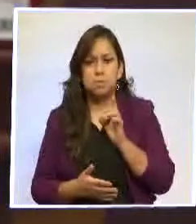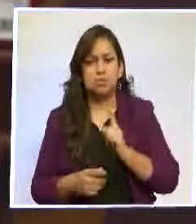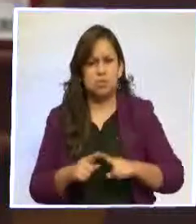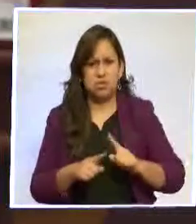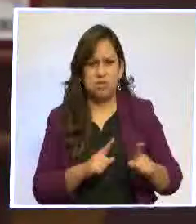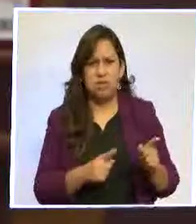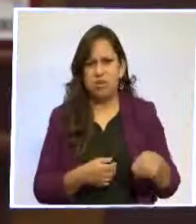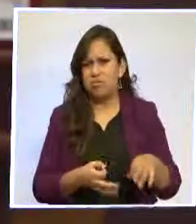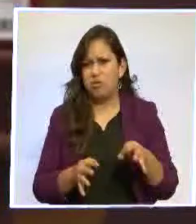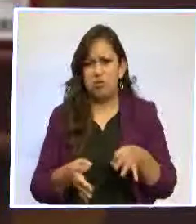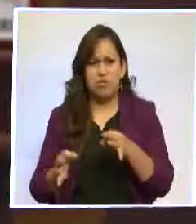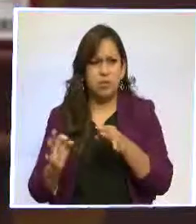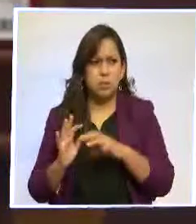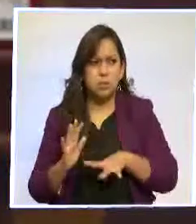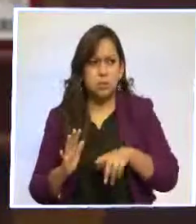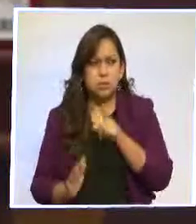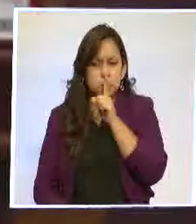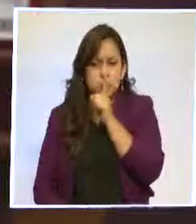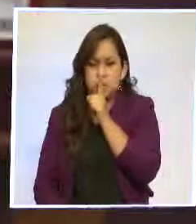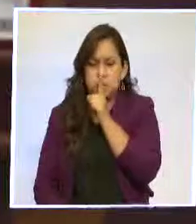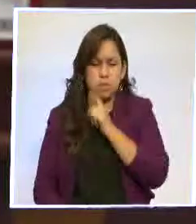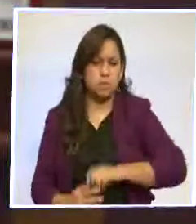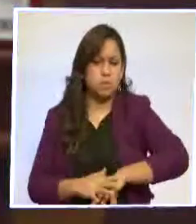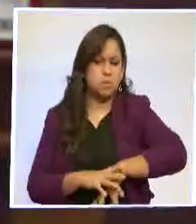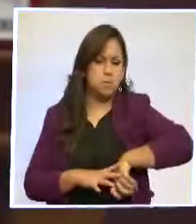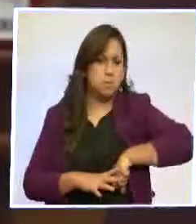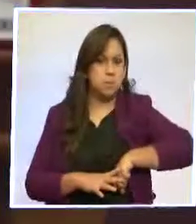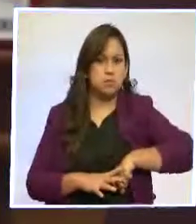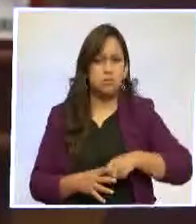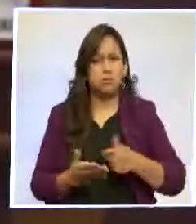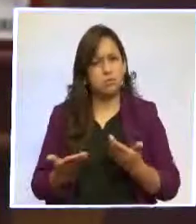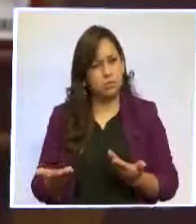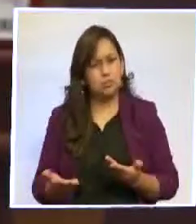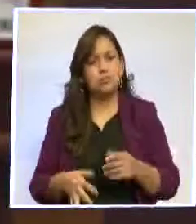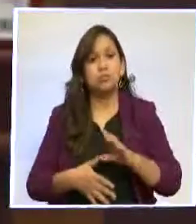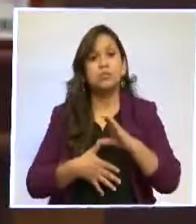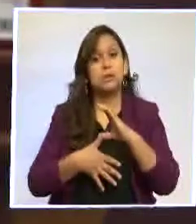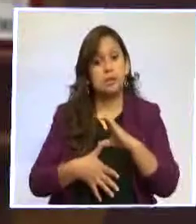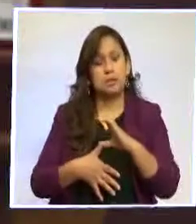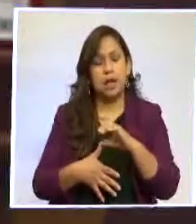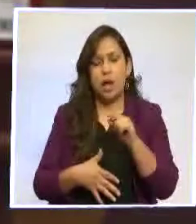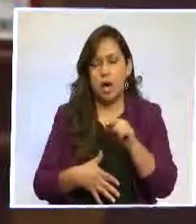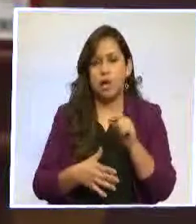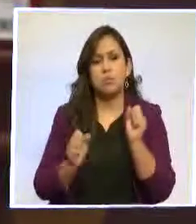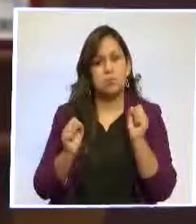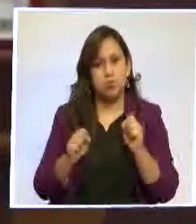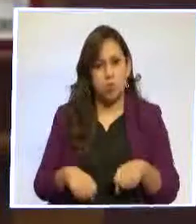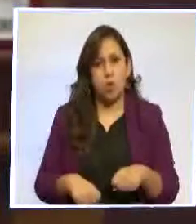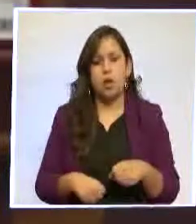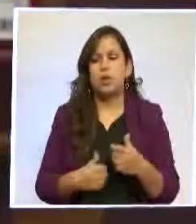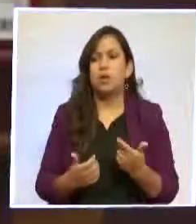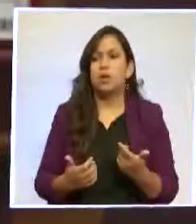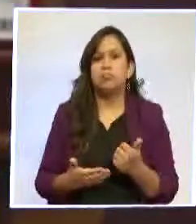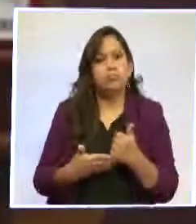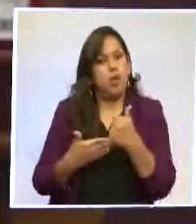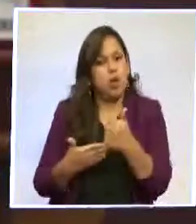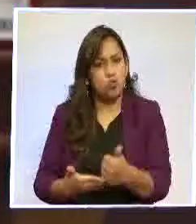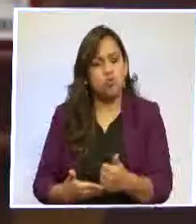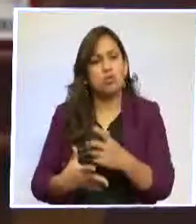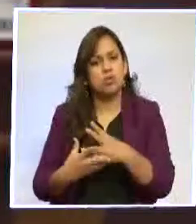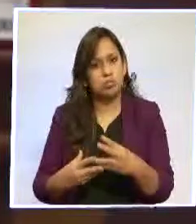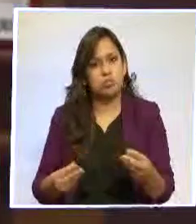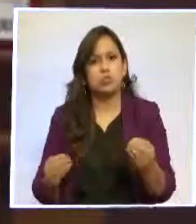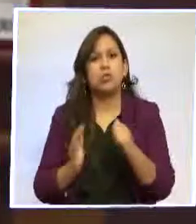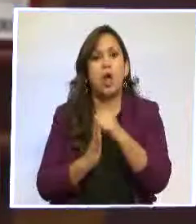formas ilícitas de tratar el tema del narcotráfico. Por lo tanto, la CELAC puede tener una posición ahí. Es decir, creo que se puede construir